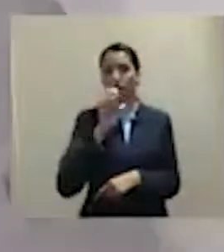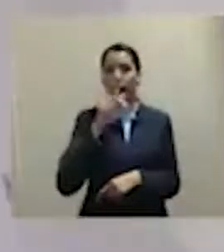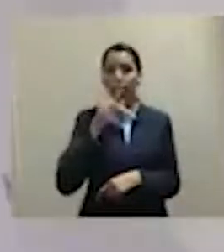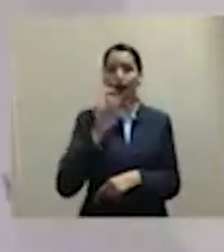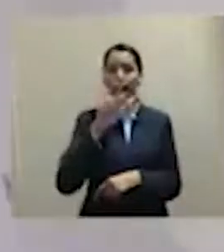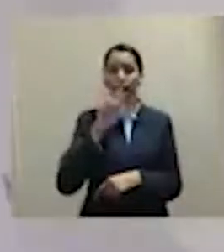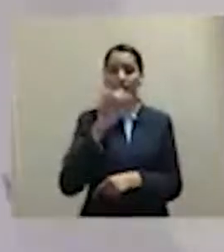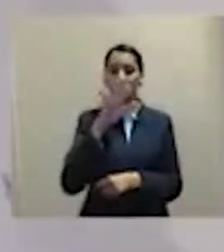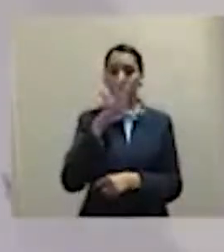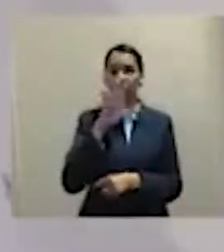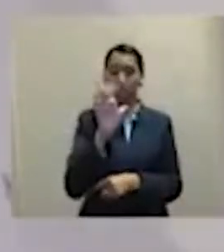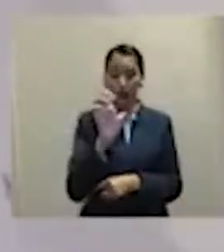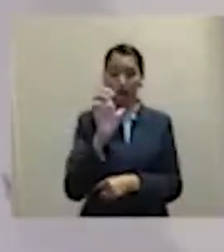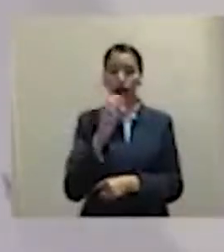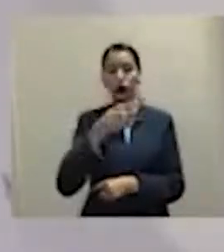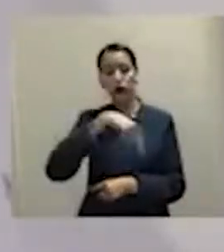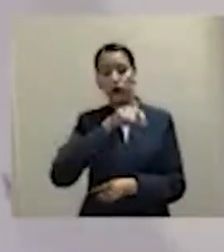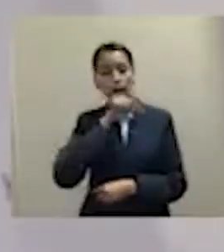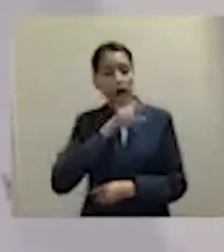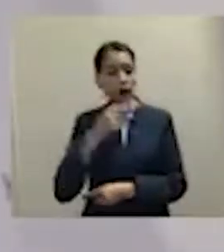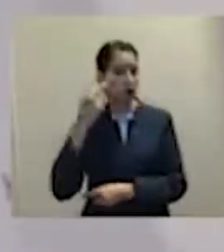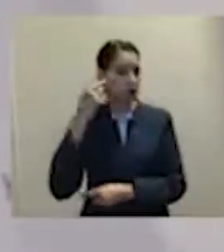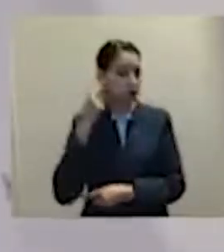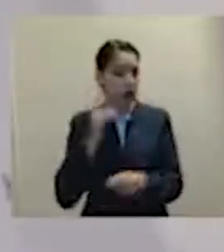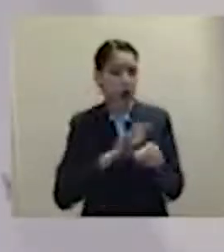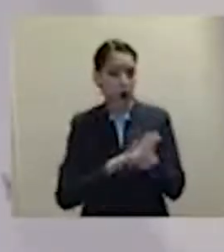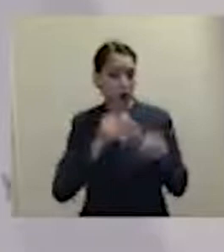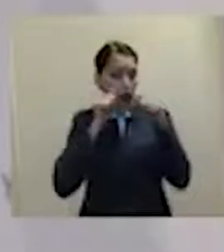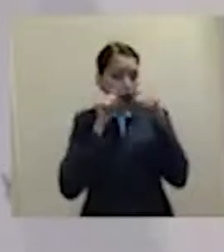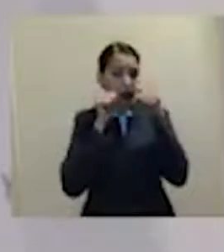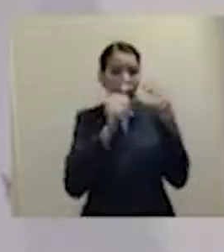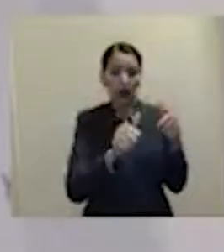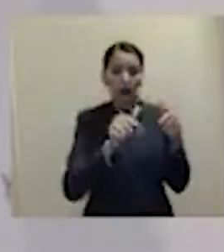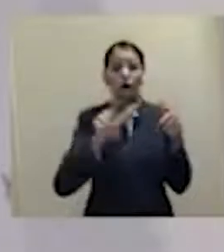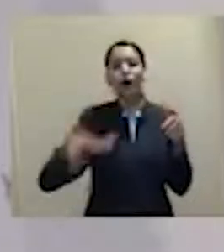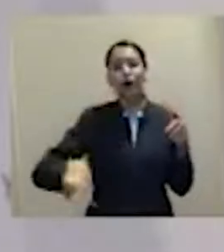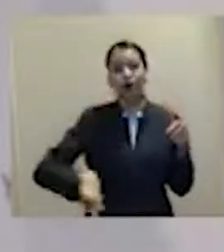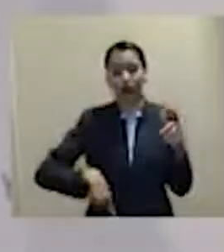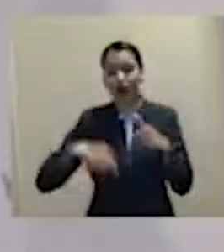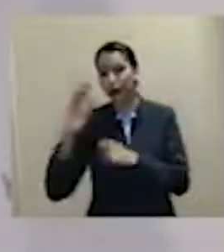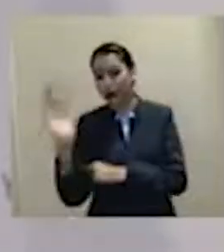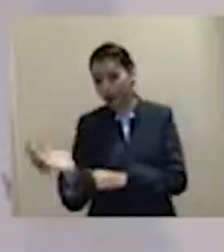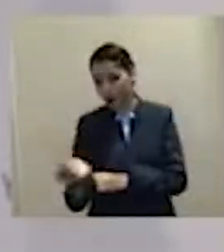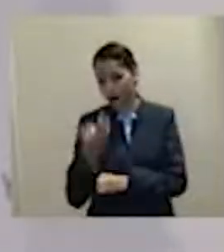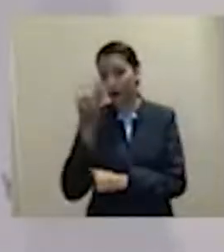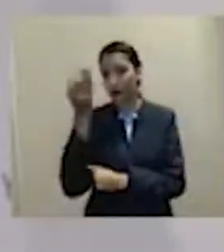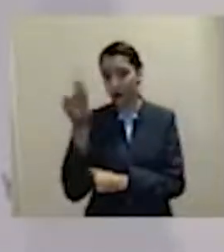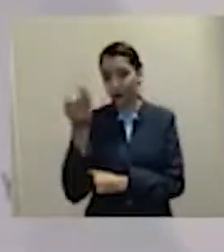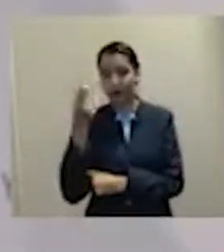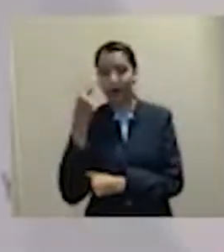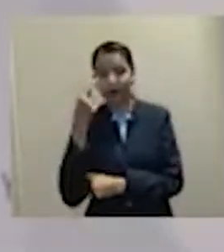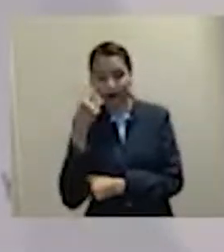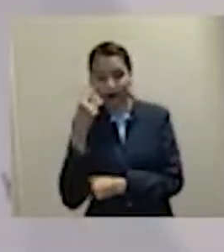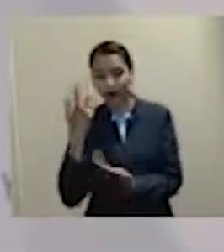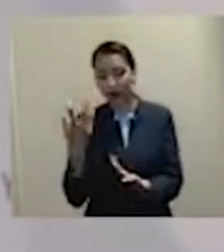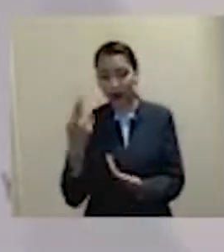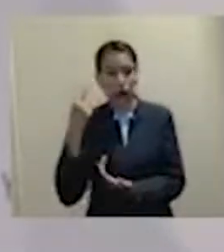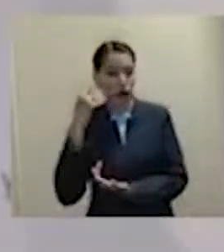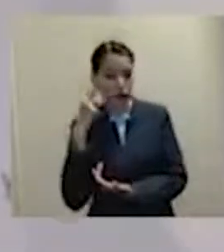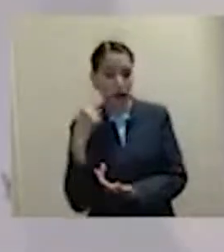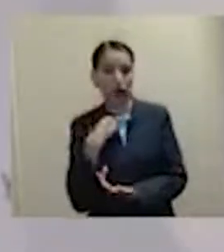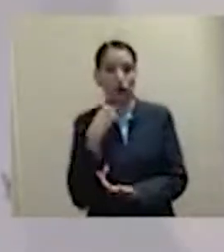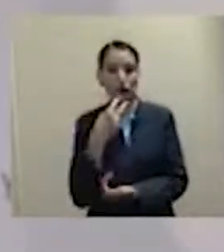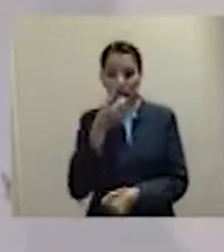del secretario de la Defensa Nacional, que están atendiendo la situación del Tepalcatepec y también del otro